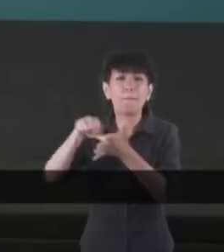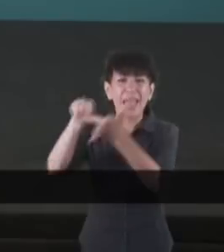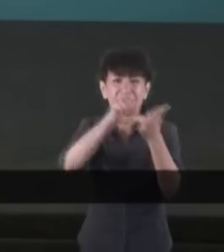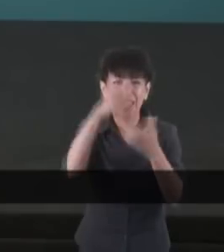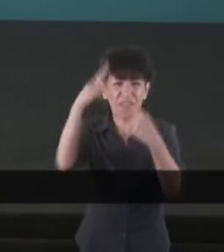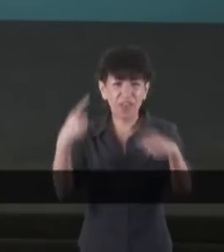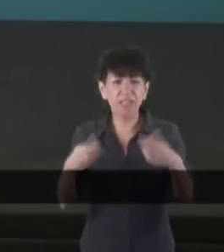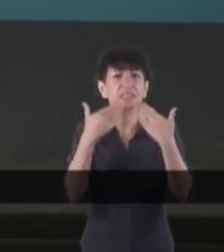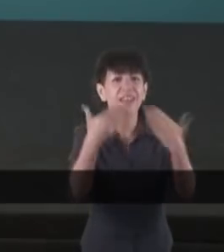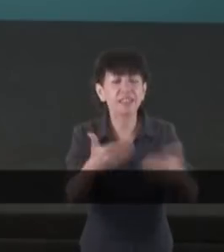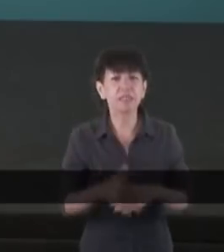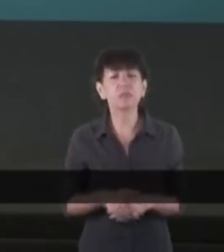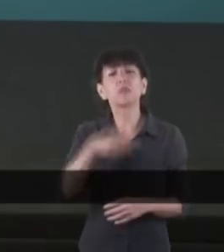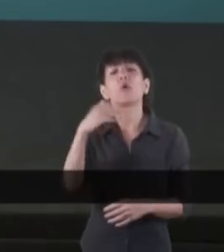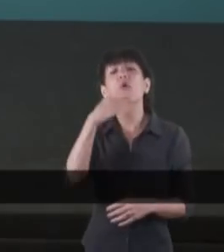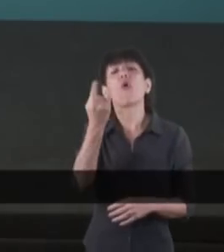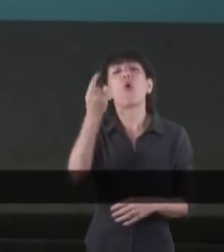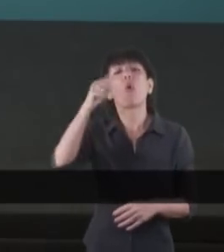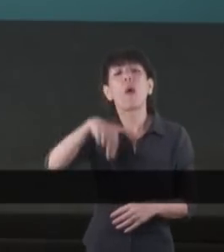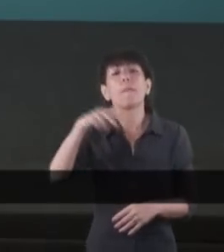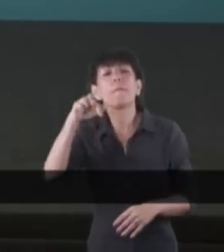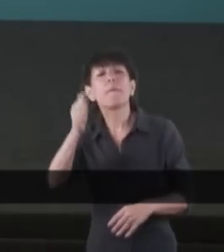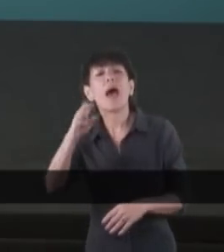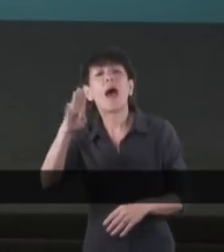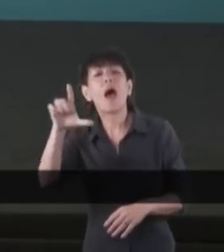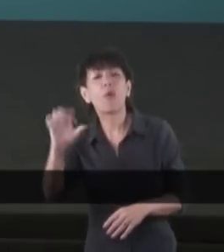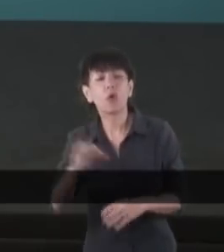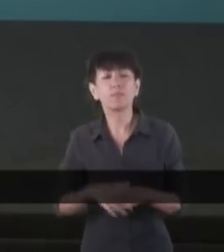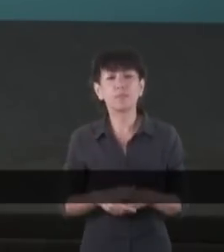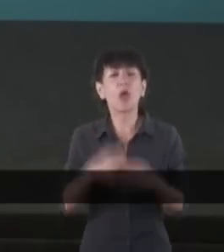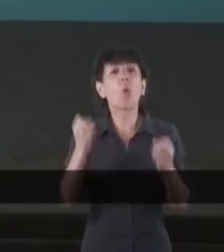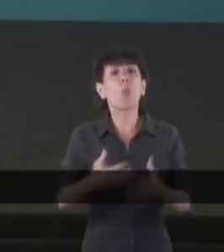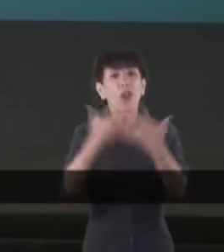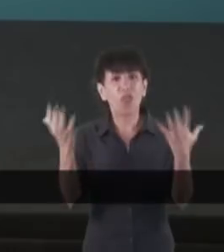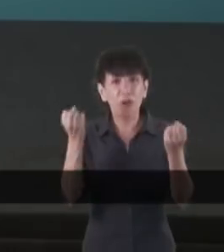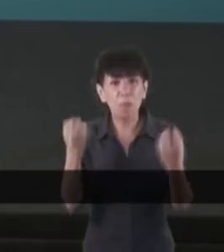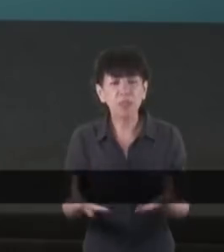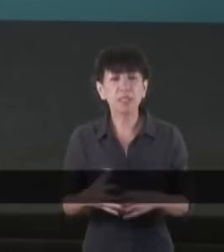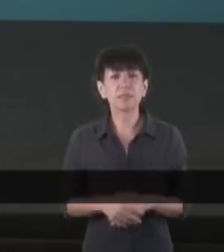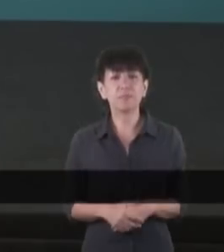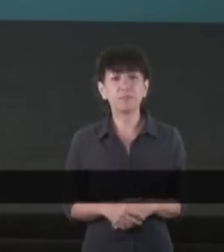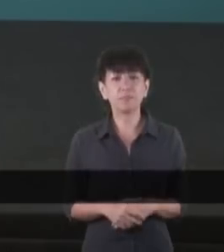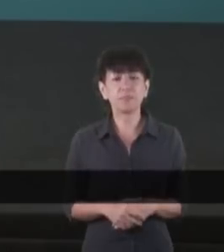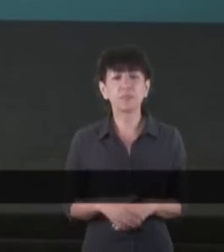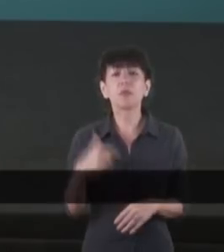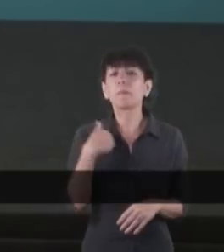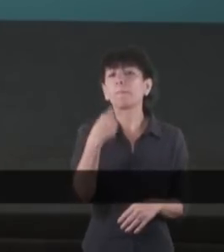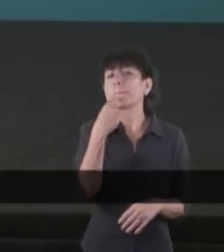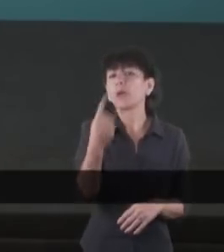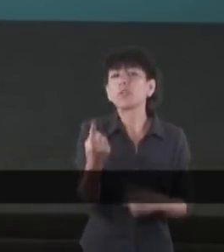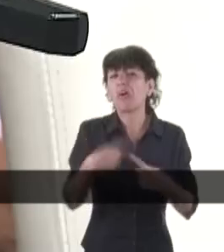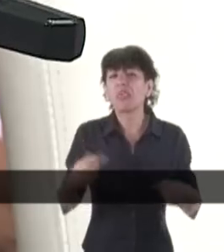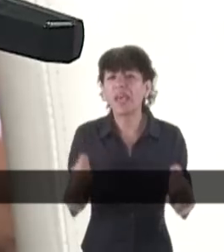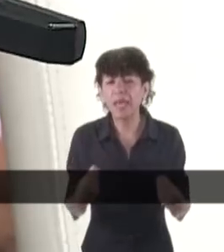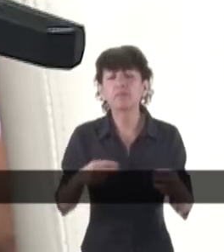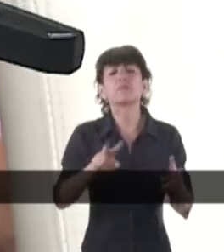Jaime. Juan Pablo Peralta, FM Concierto. ¿Cómo está, Gabriela? Buenos días. Mi pregunta tenía que ver con